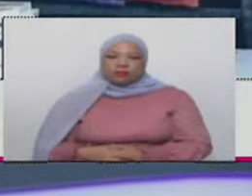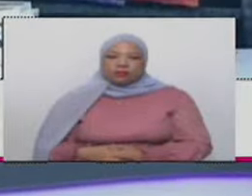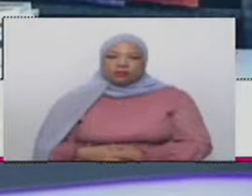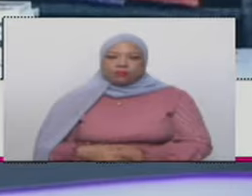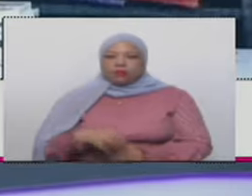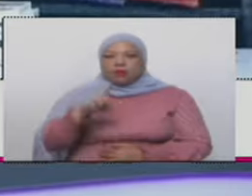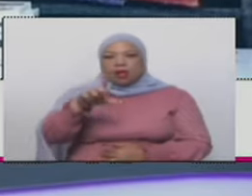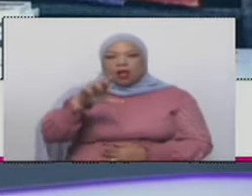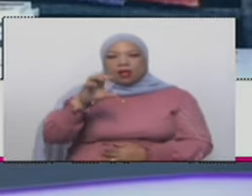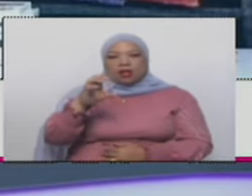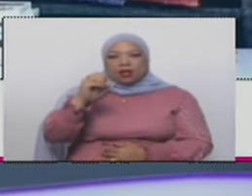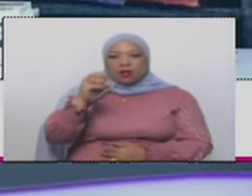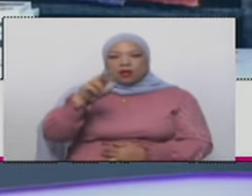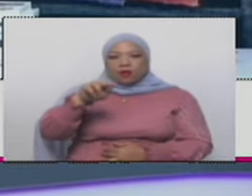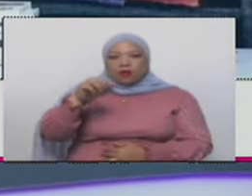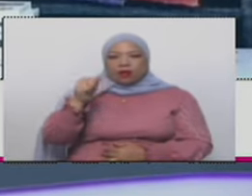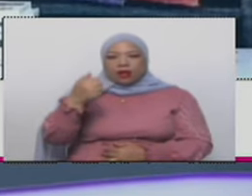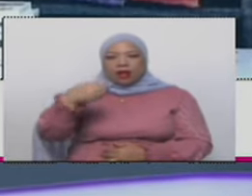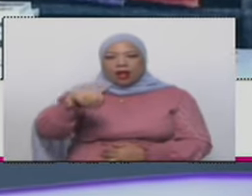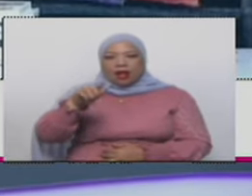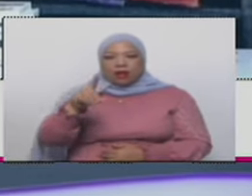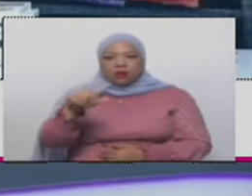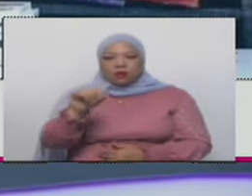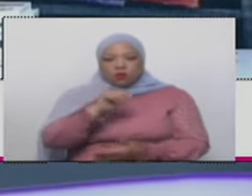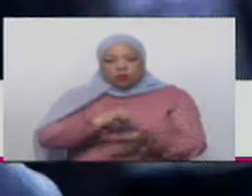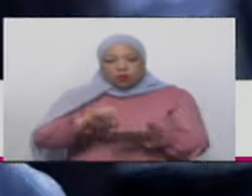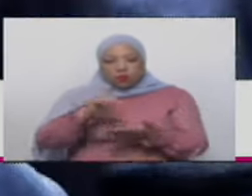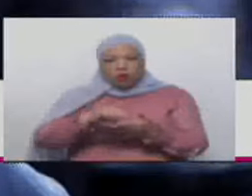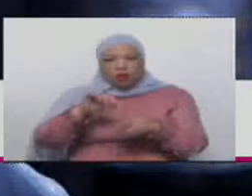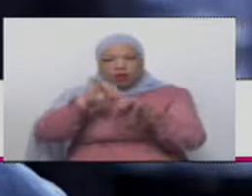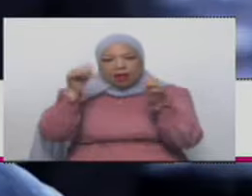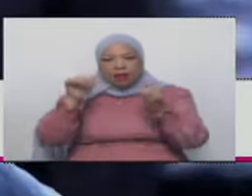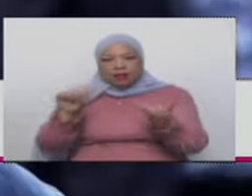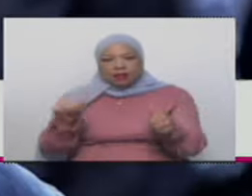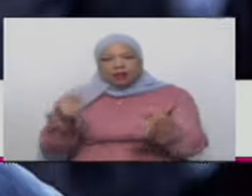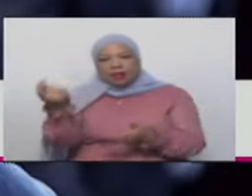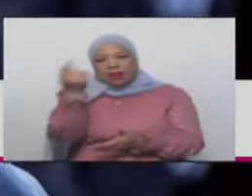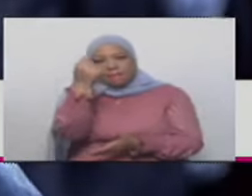Leonardo Gustavo Ruiz, escritor y artista plástico.